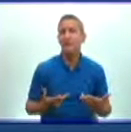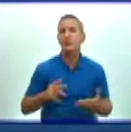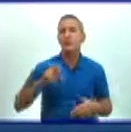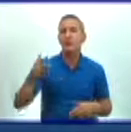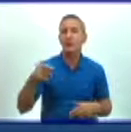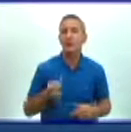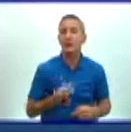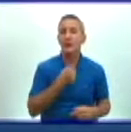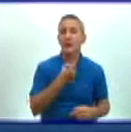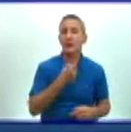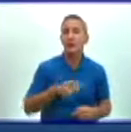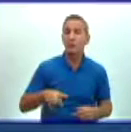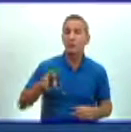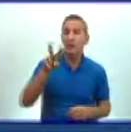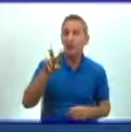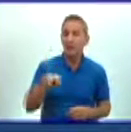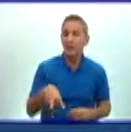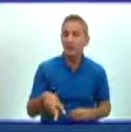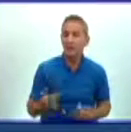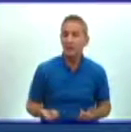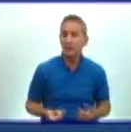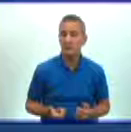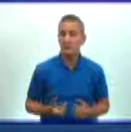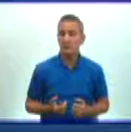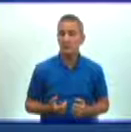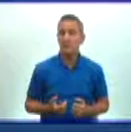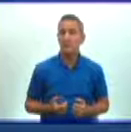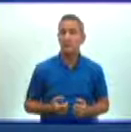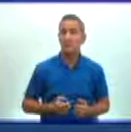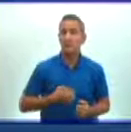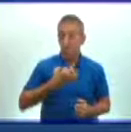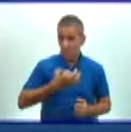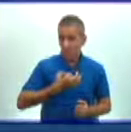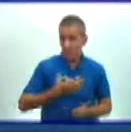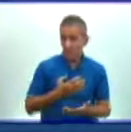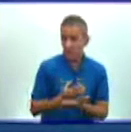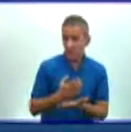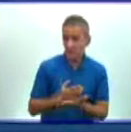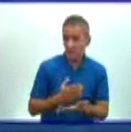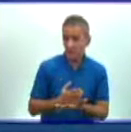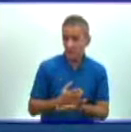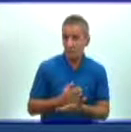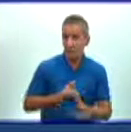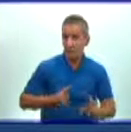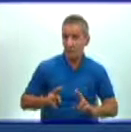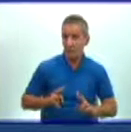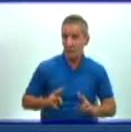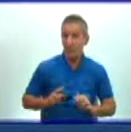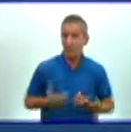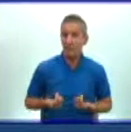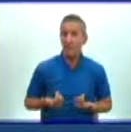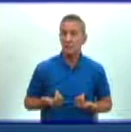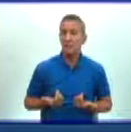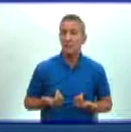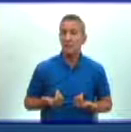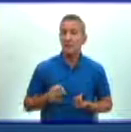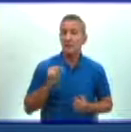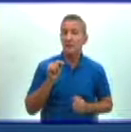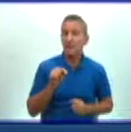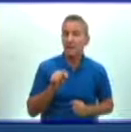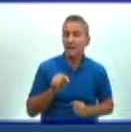evaluarlos. Entonces, como les decía en la clase de orientación, este es